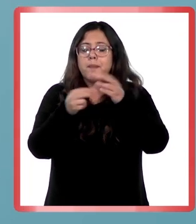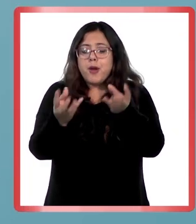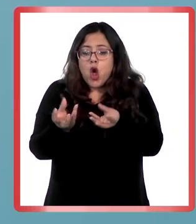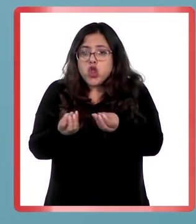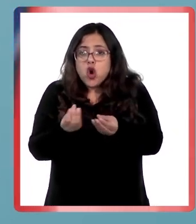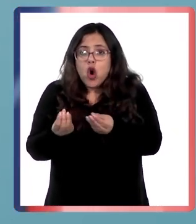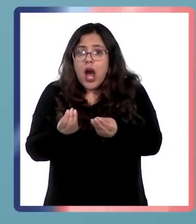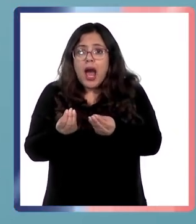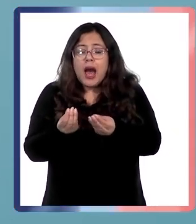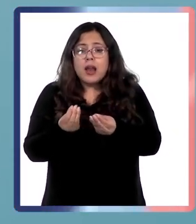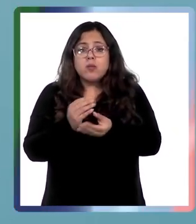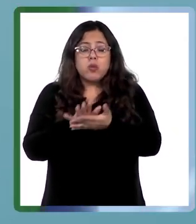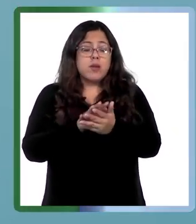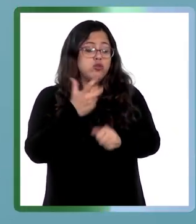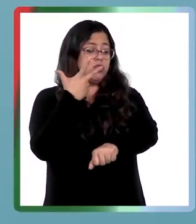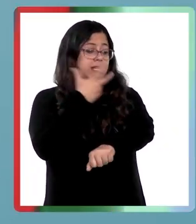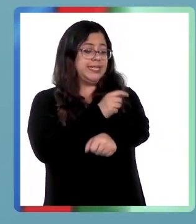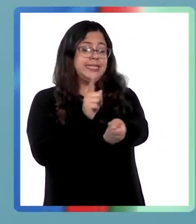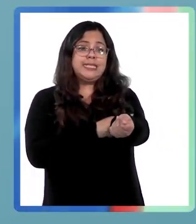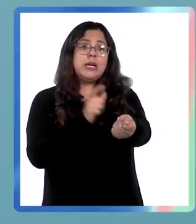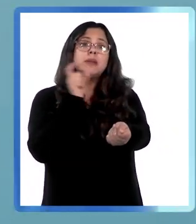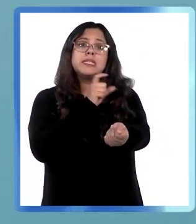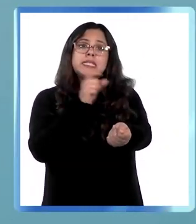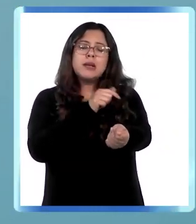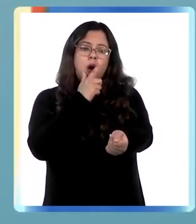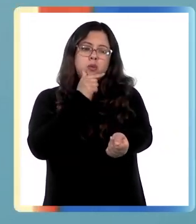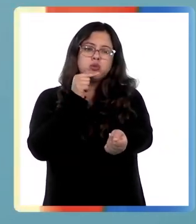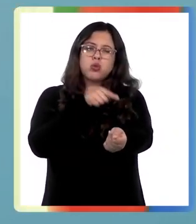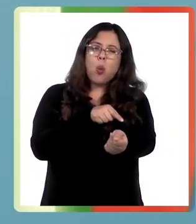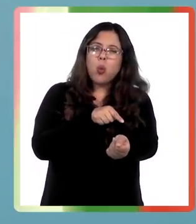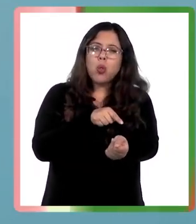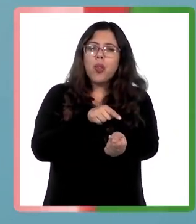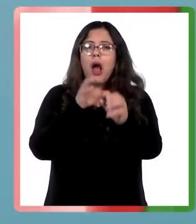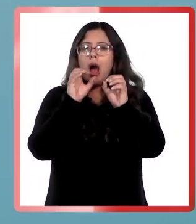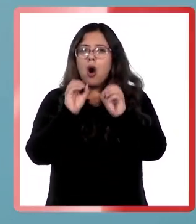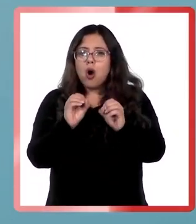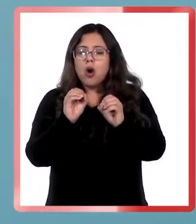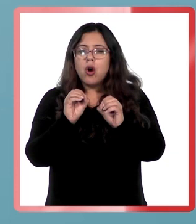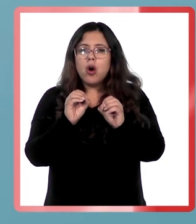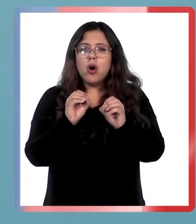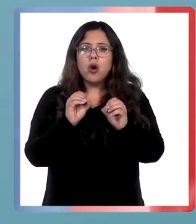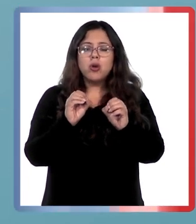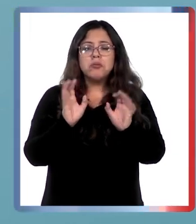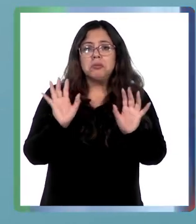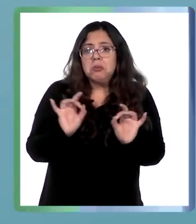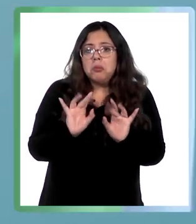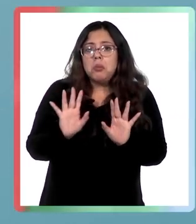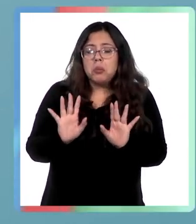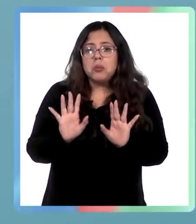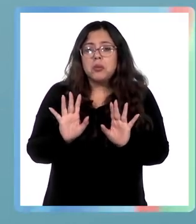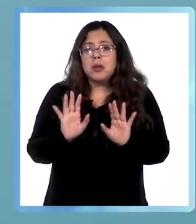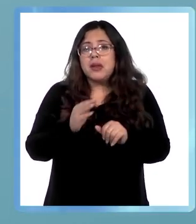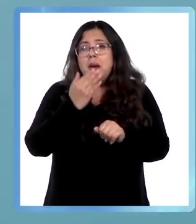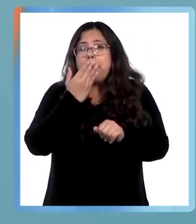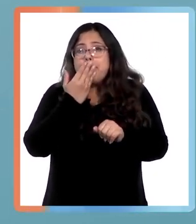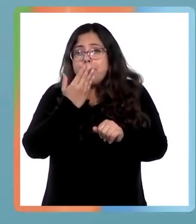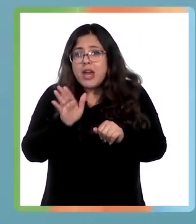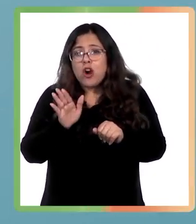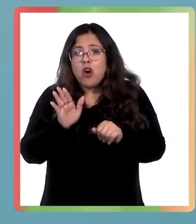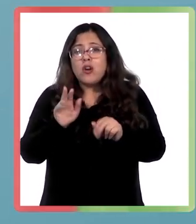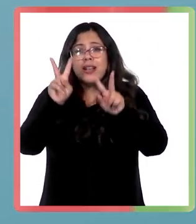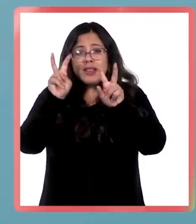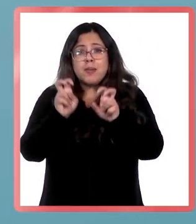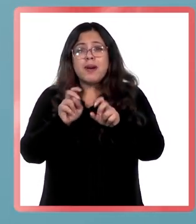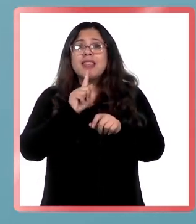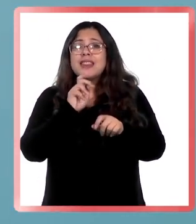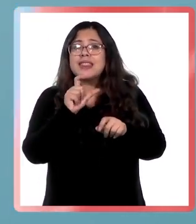En algún momento, si el antígeno está en duda o simplemente en algún momento de la vida, quizás es conveniente de todas